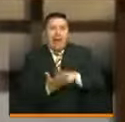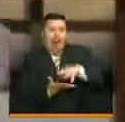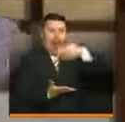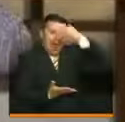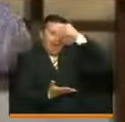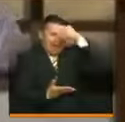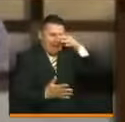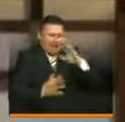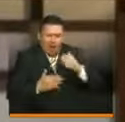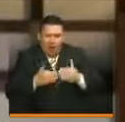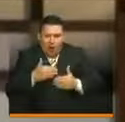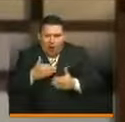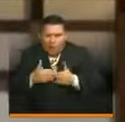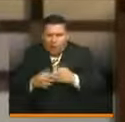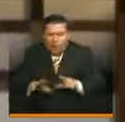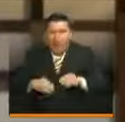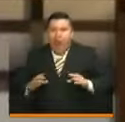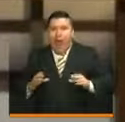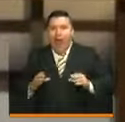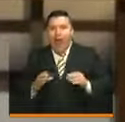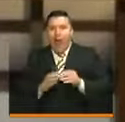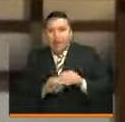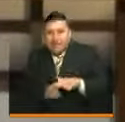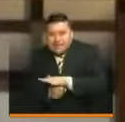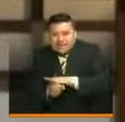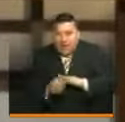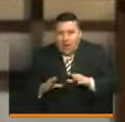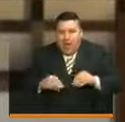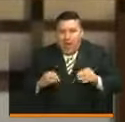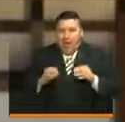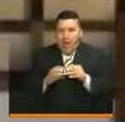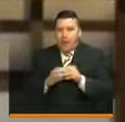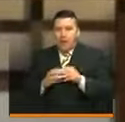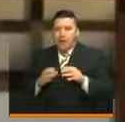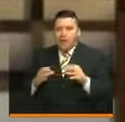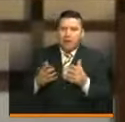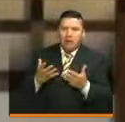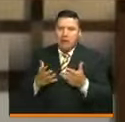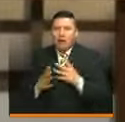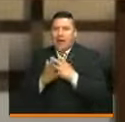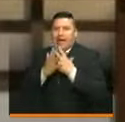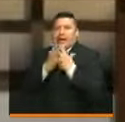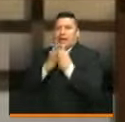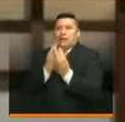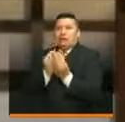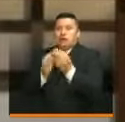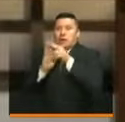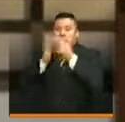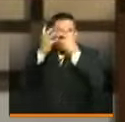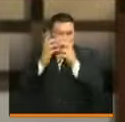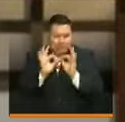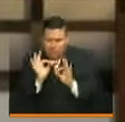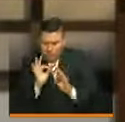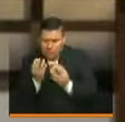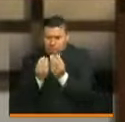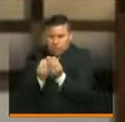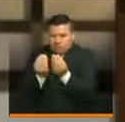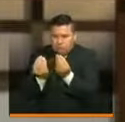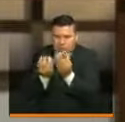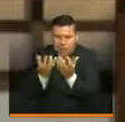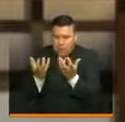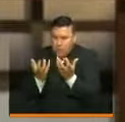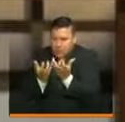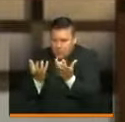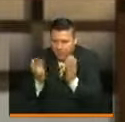hay, adaptarnos a la situación y salir a hacer el mejor esfuerzo para que la calidad de vida de los